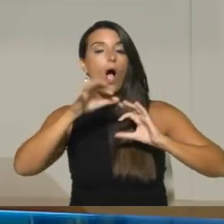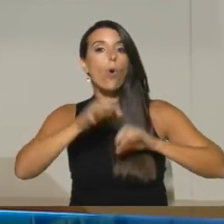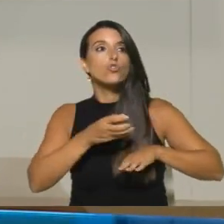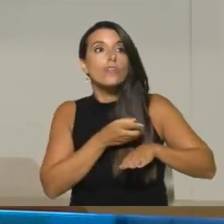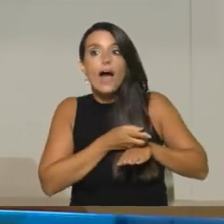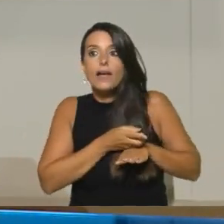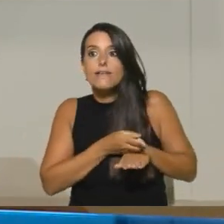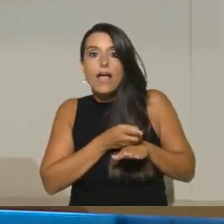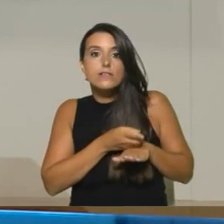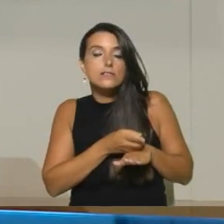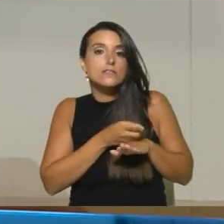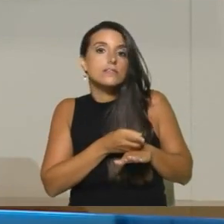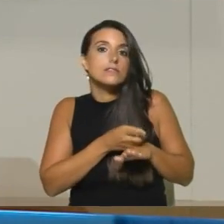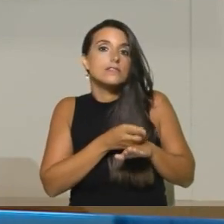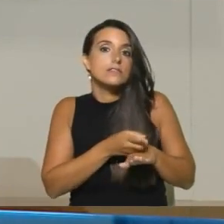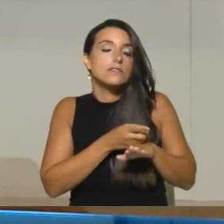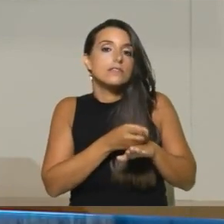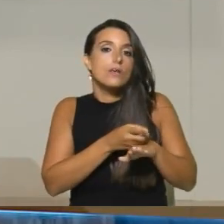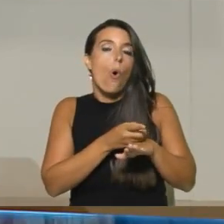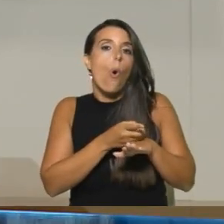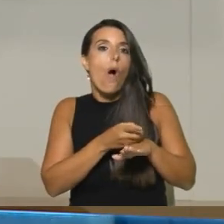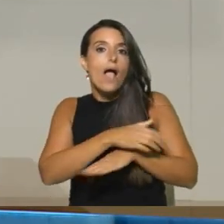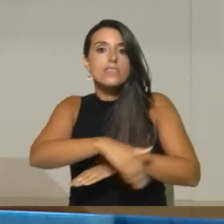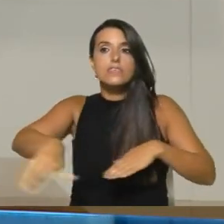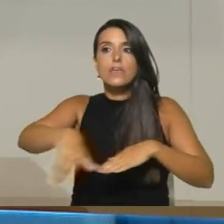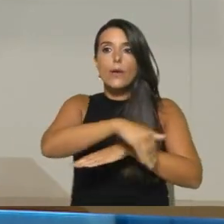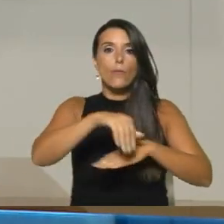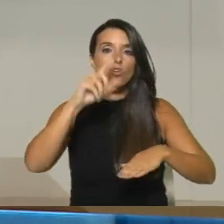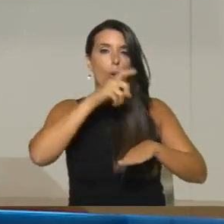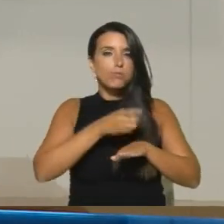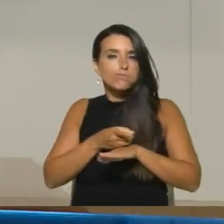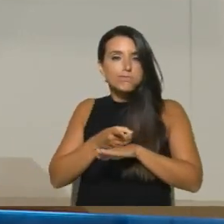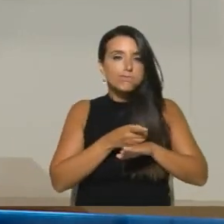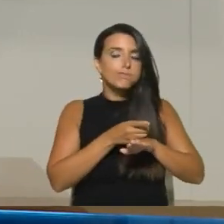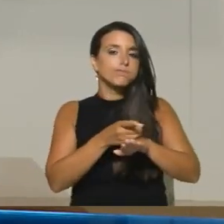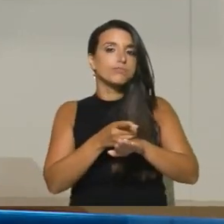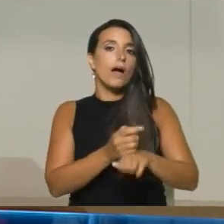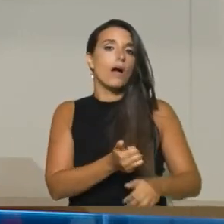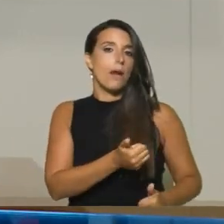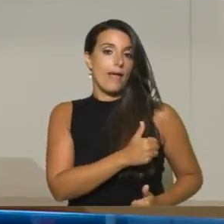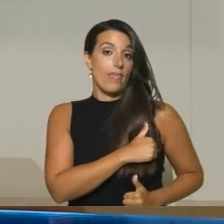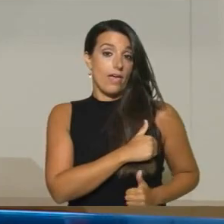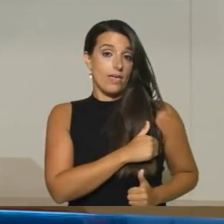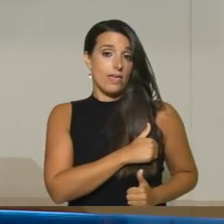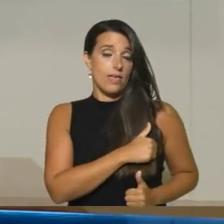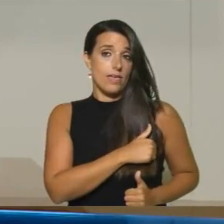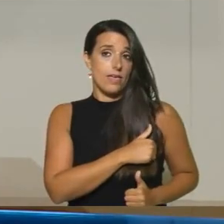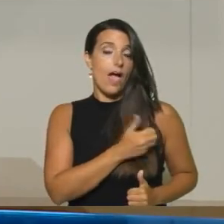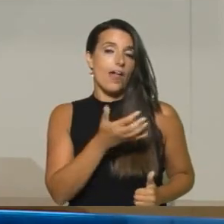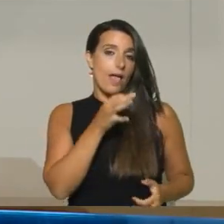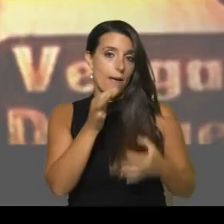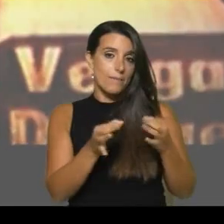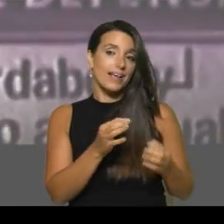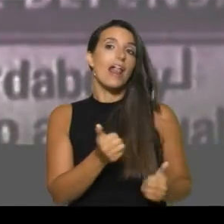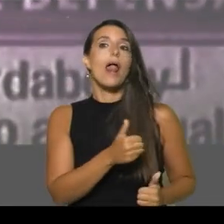y los blindados transitados por las calles de Montevideo la armada ahora voy a explicar